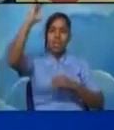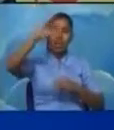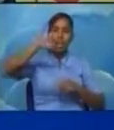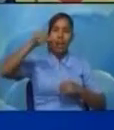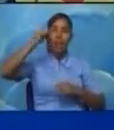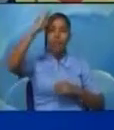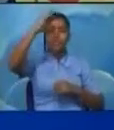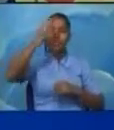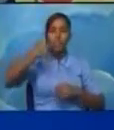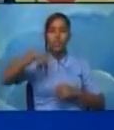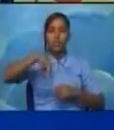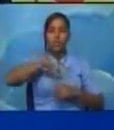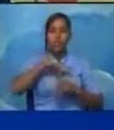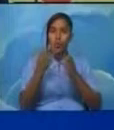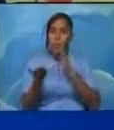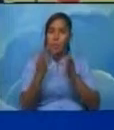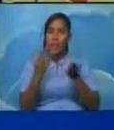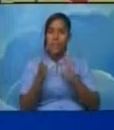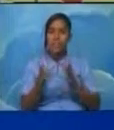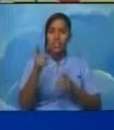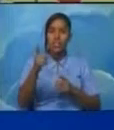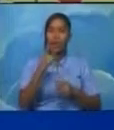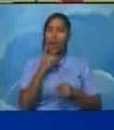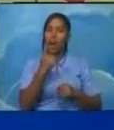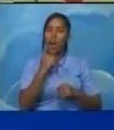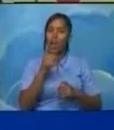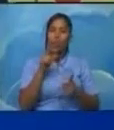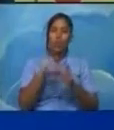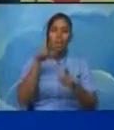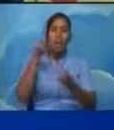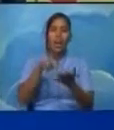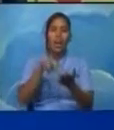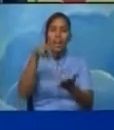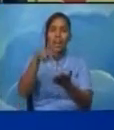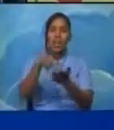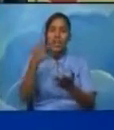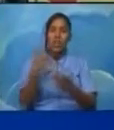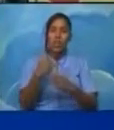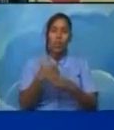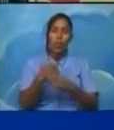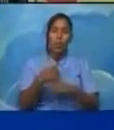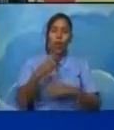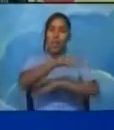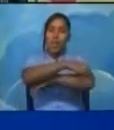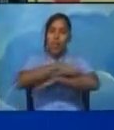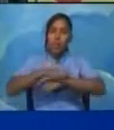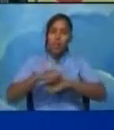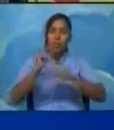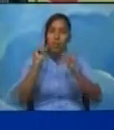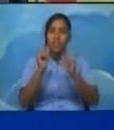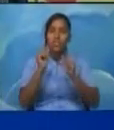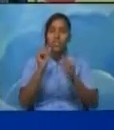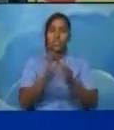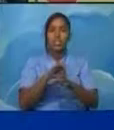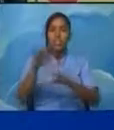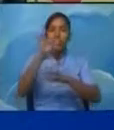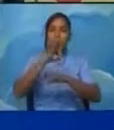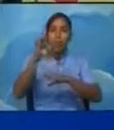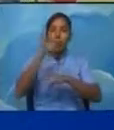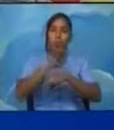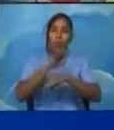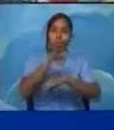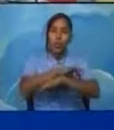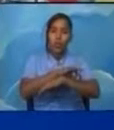y nosotros parecíamos unos langostinos, unas langosticas chiquiticas, flaquitas.